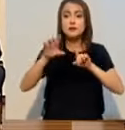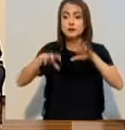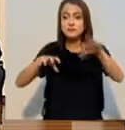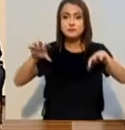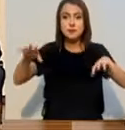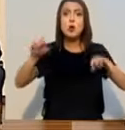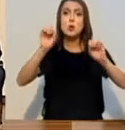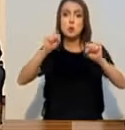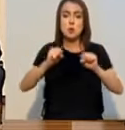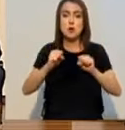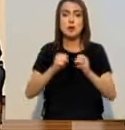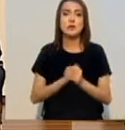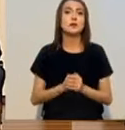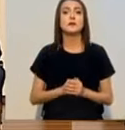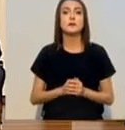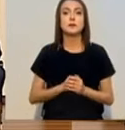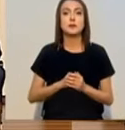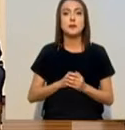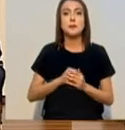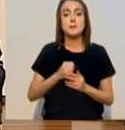cantones, pueden visitar el sitio